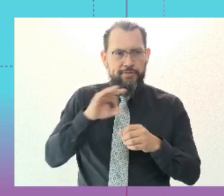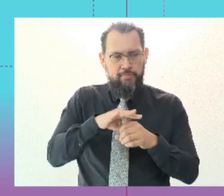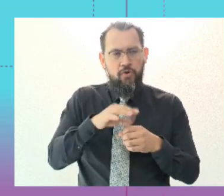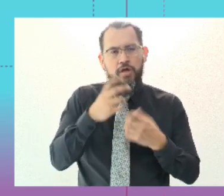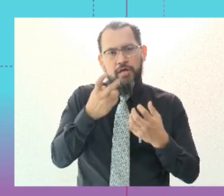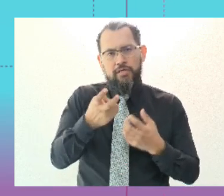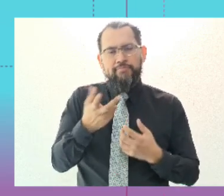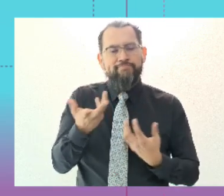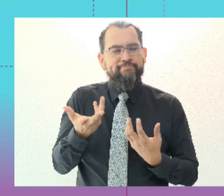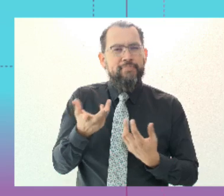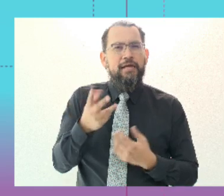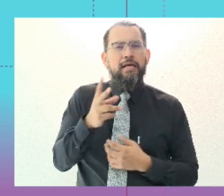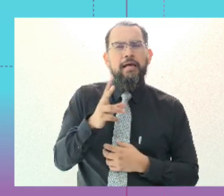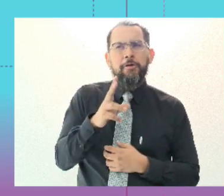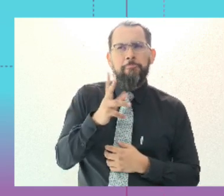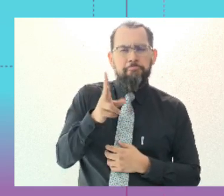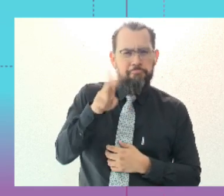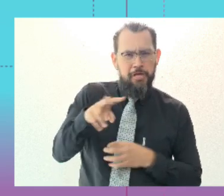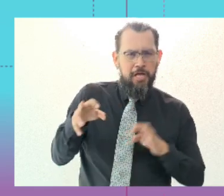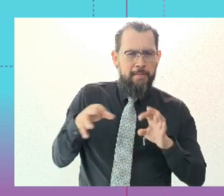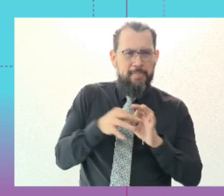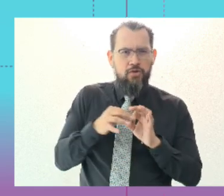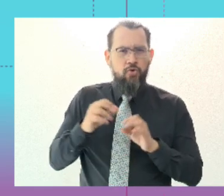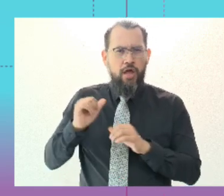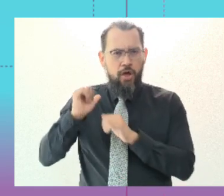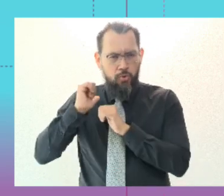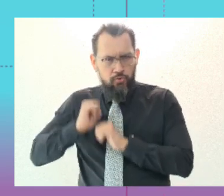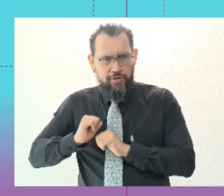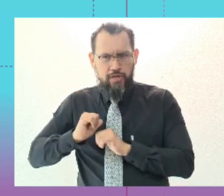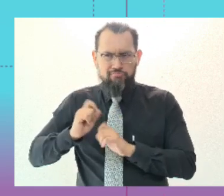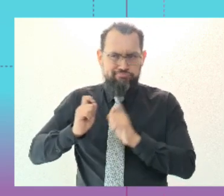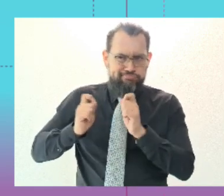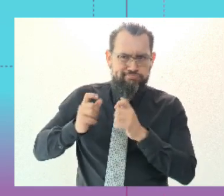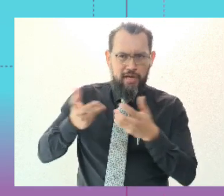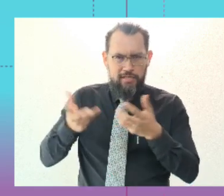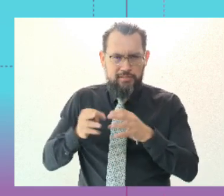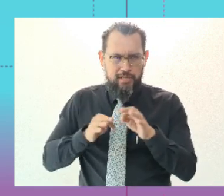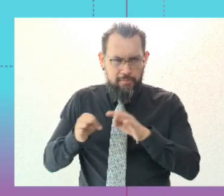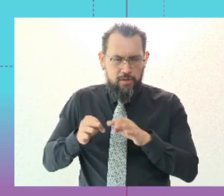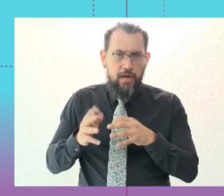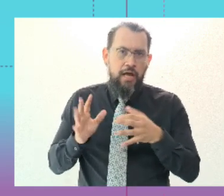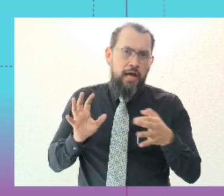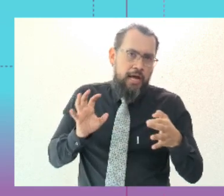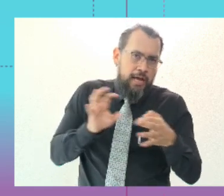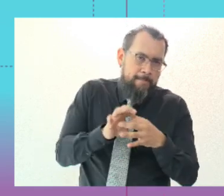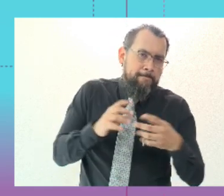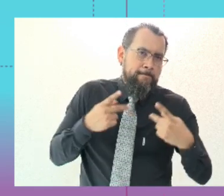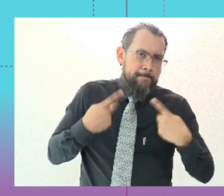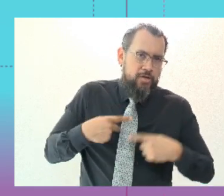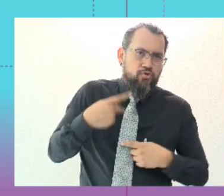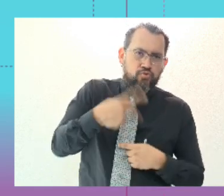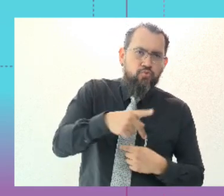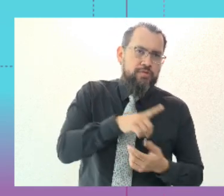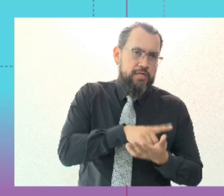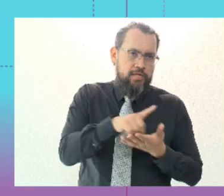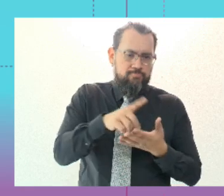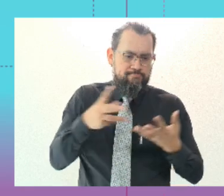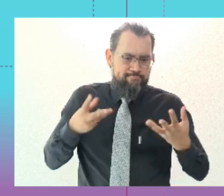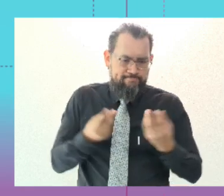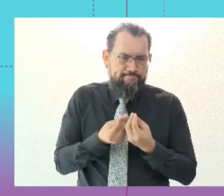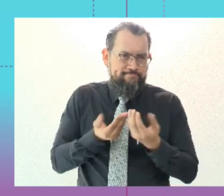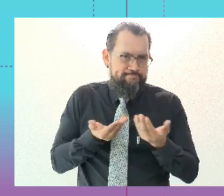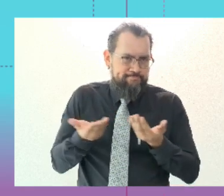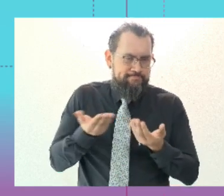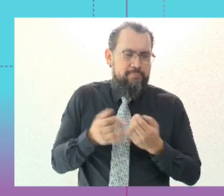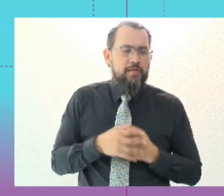el vínculo entre la autoridad ejerciendo atribuciones, facultades y funciones y las personas ejerciendo los derechos. Es una